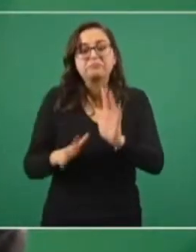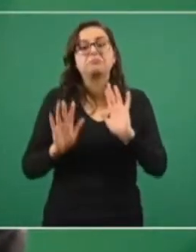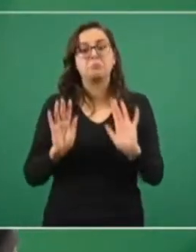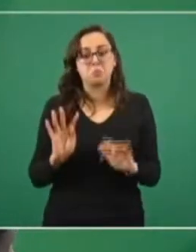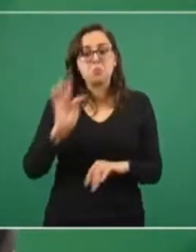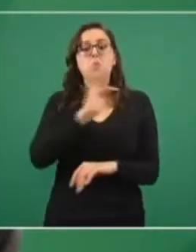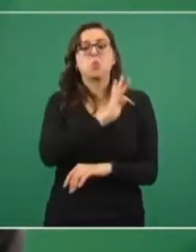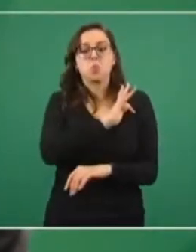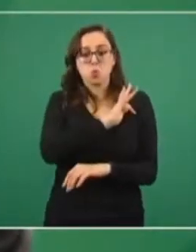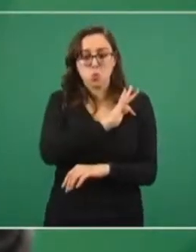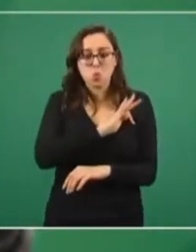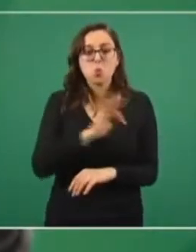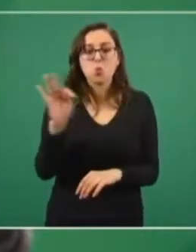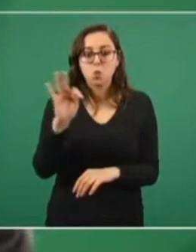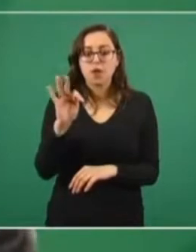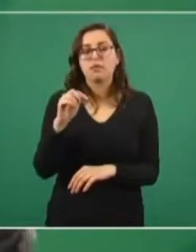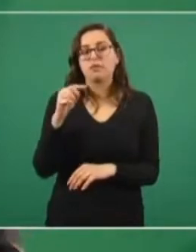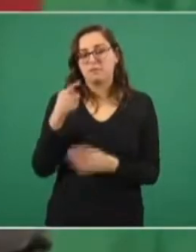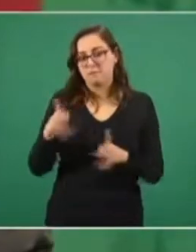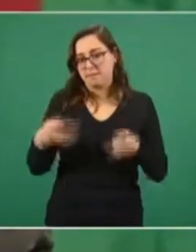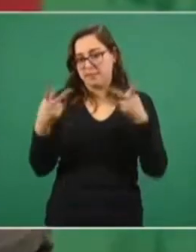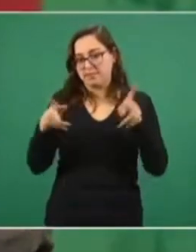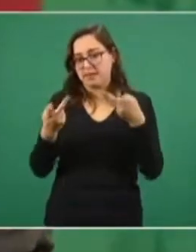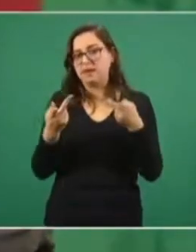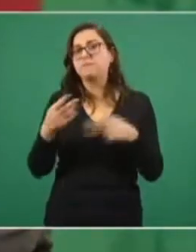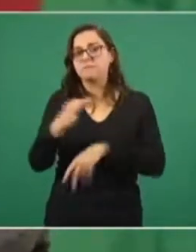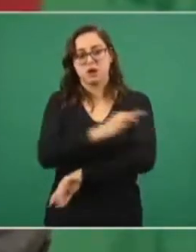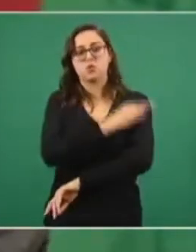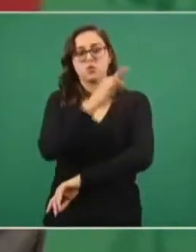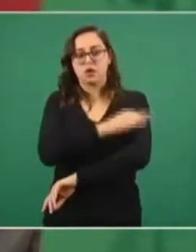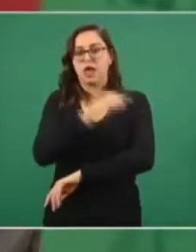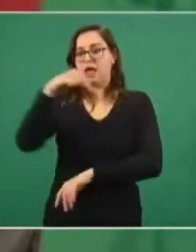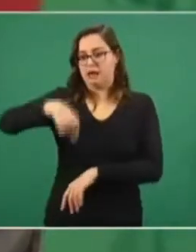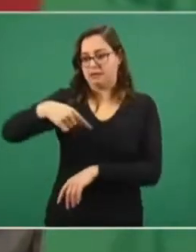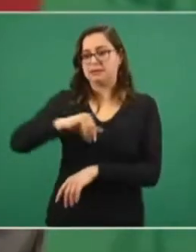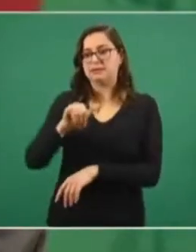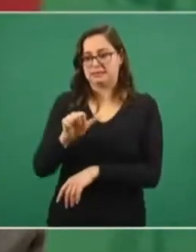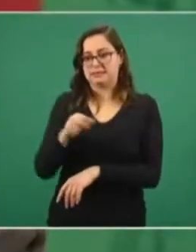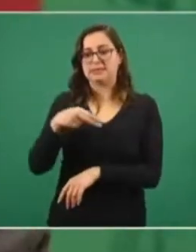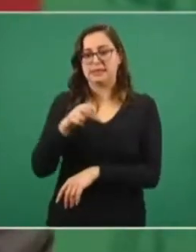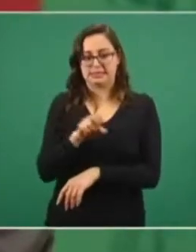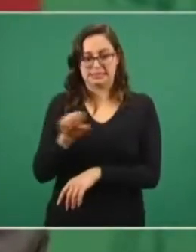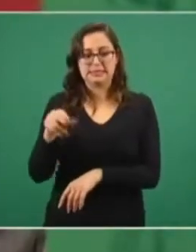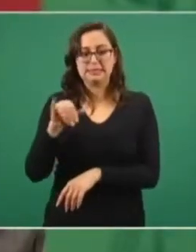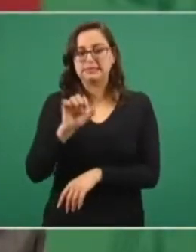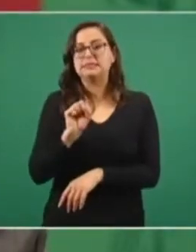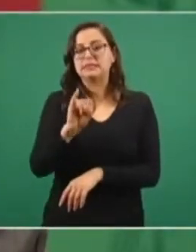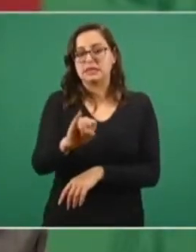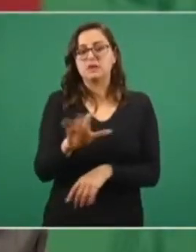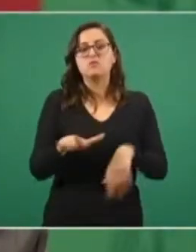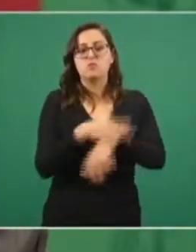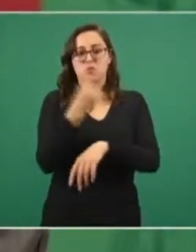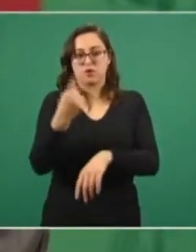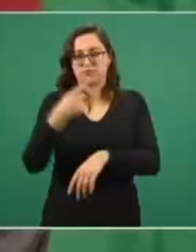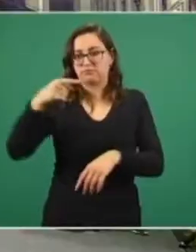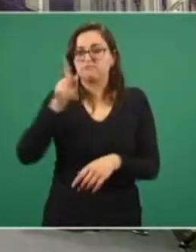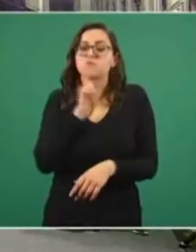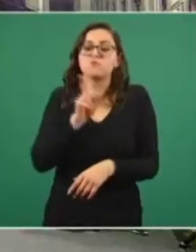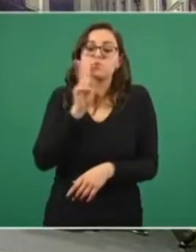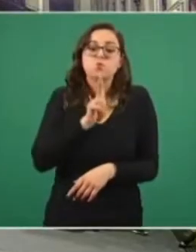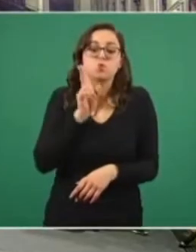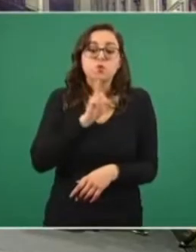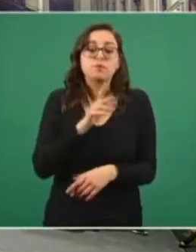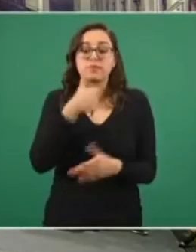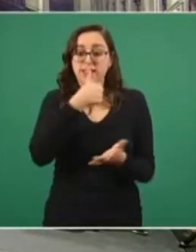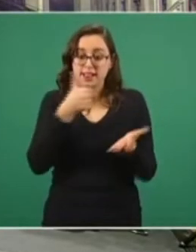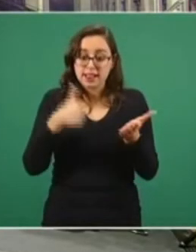un país prioritario para Janssen para firmar contratos, dado que participamos en el ensayo clínico. Hay una carta